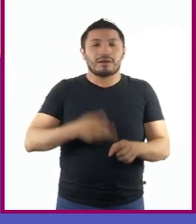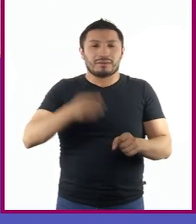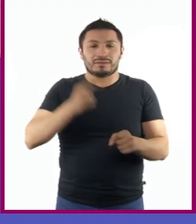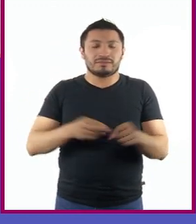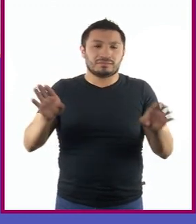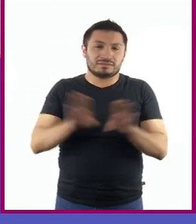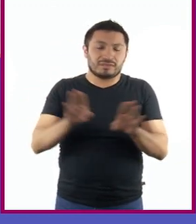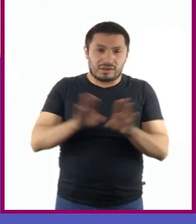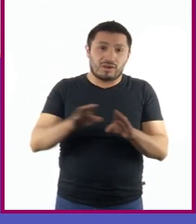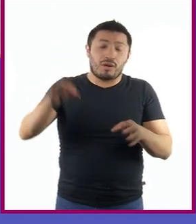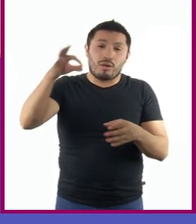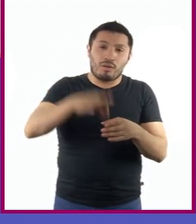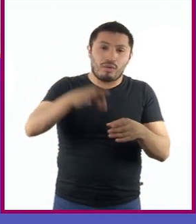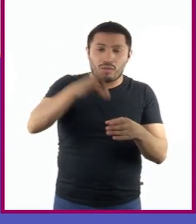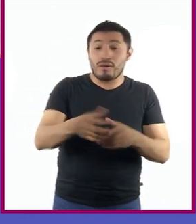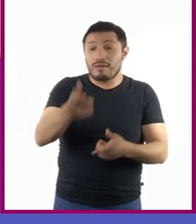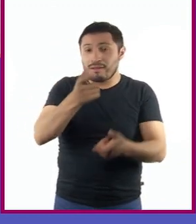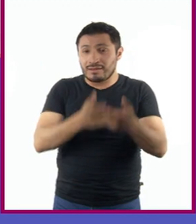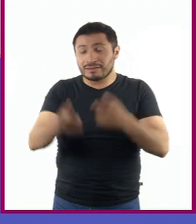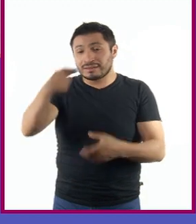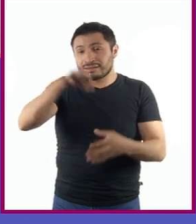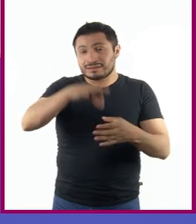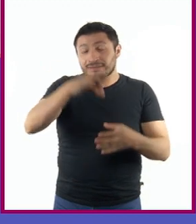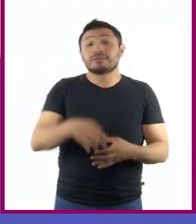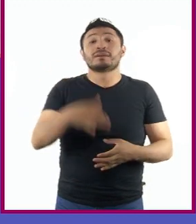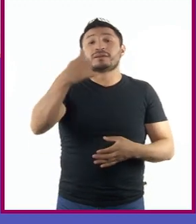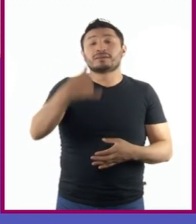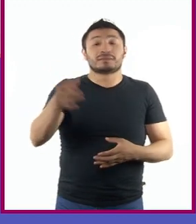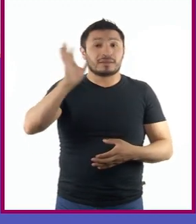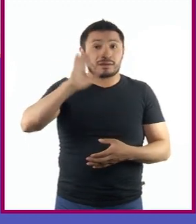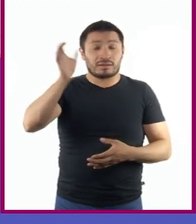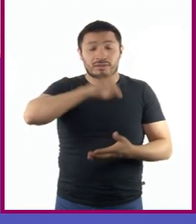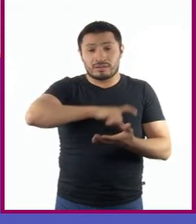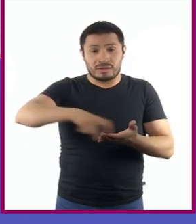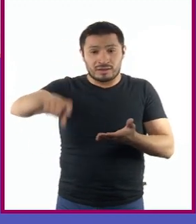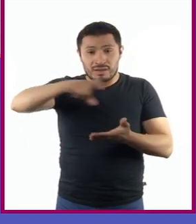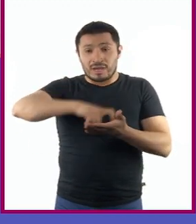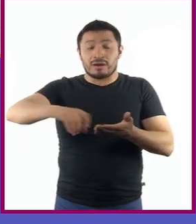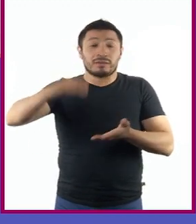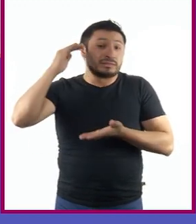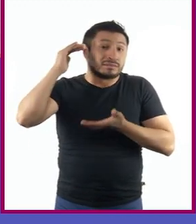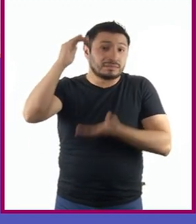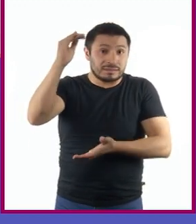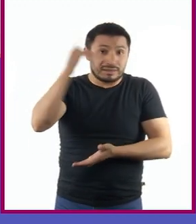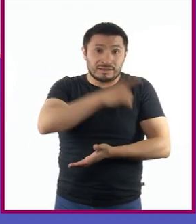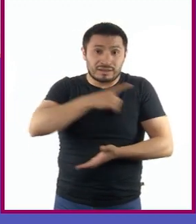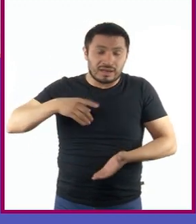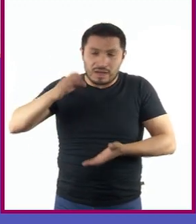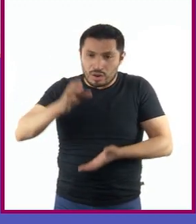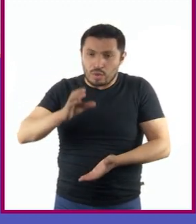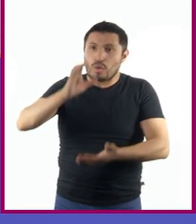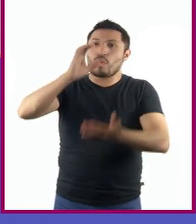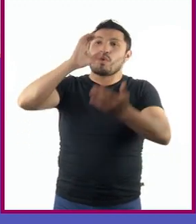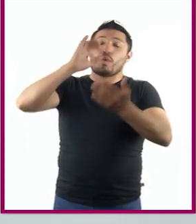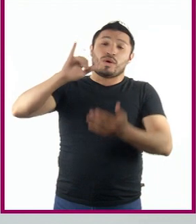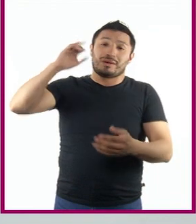una forma de ahorrar y la consecuencia es que al comprar este tamaño se debe de apurar el